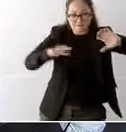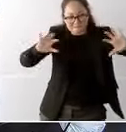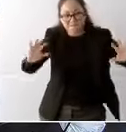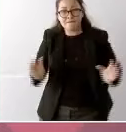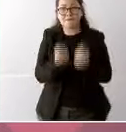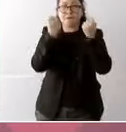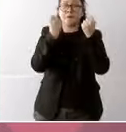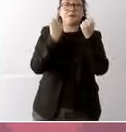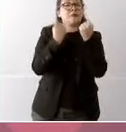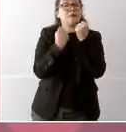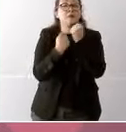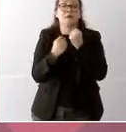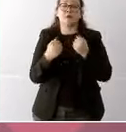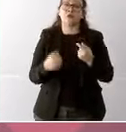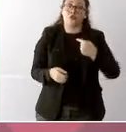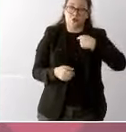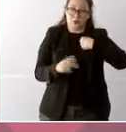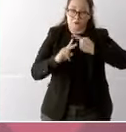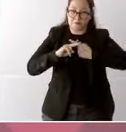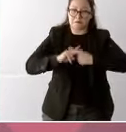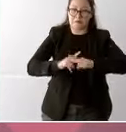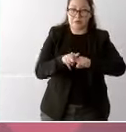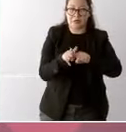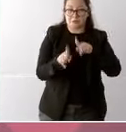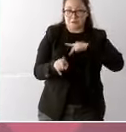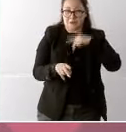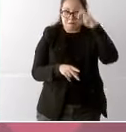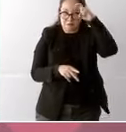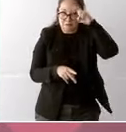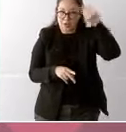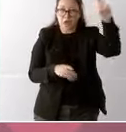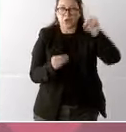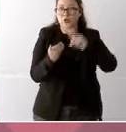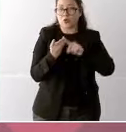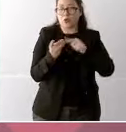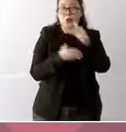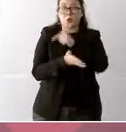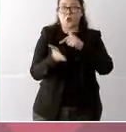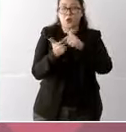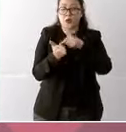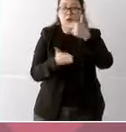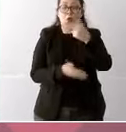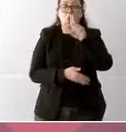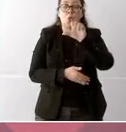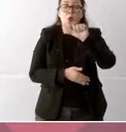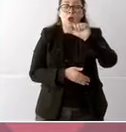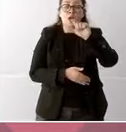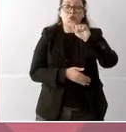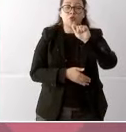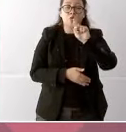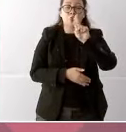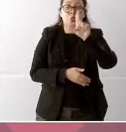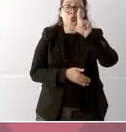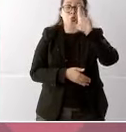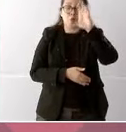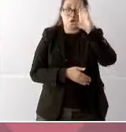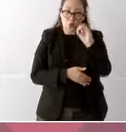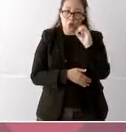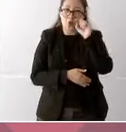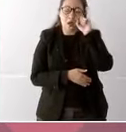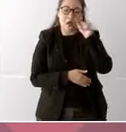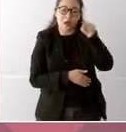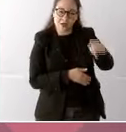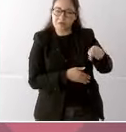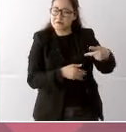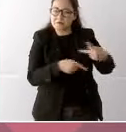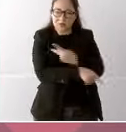Electricidad. Empecé esta gira en Huatulco. Fui a la zona afectada